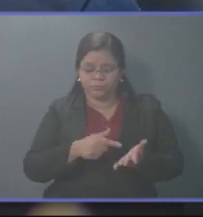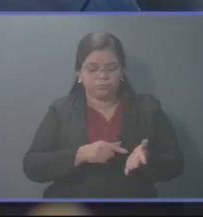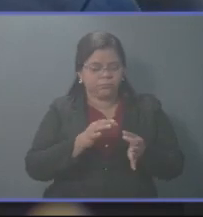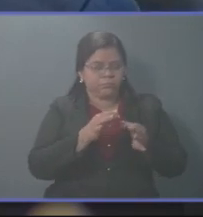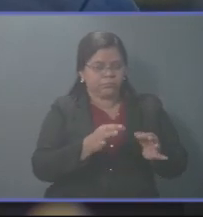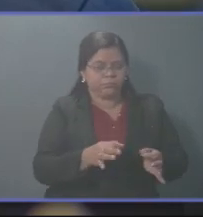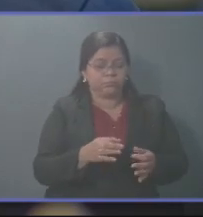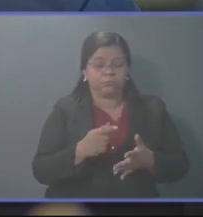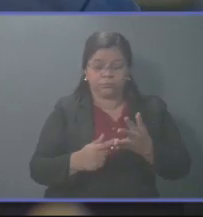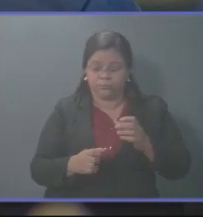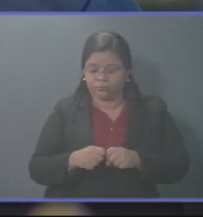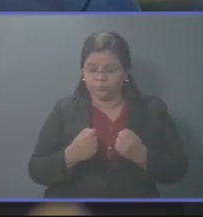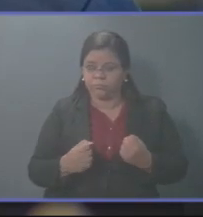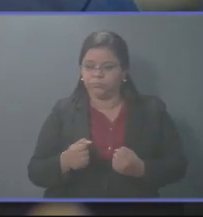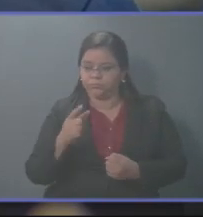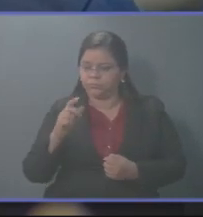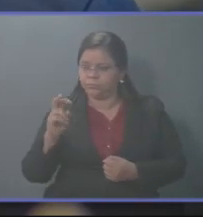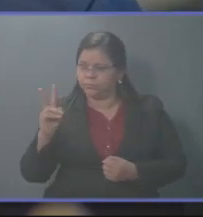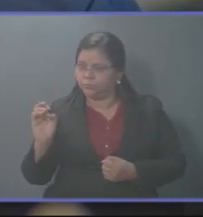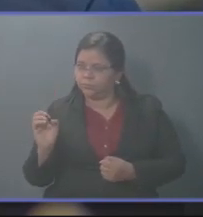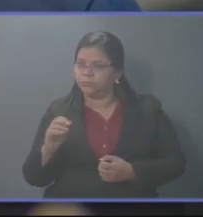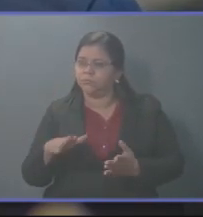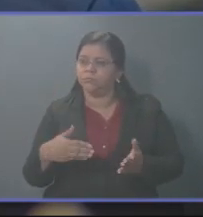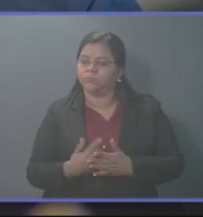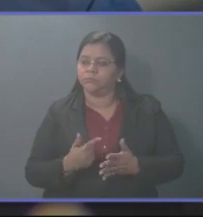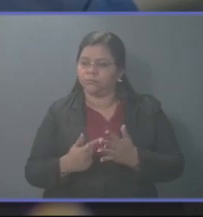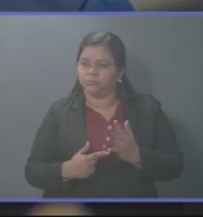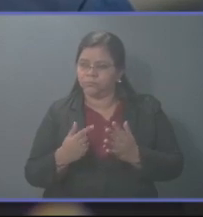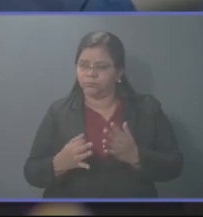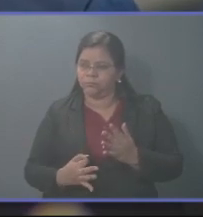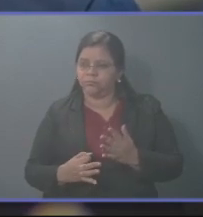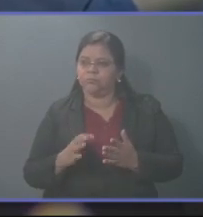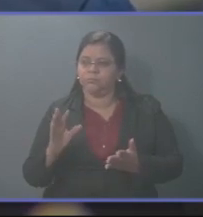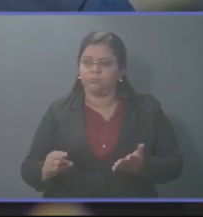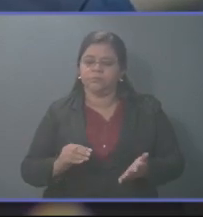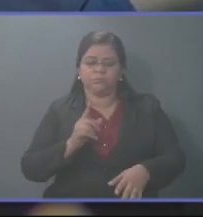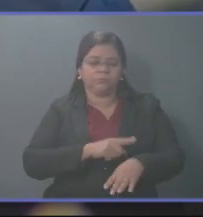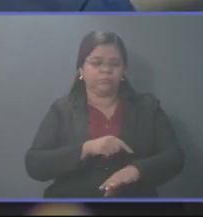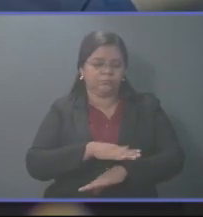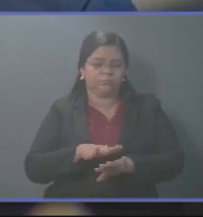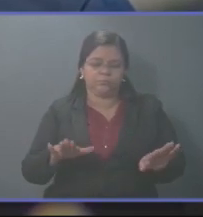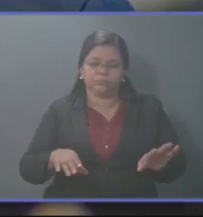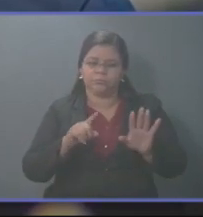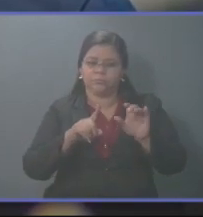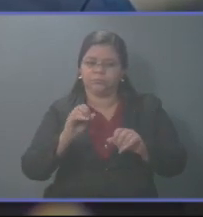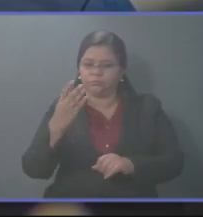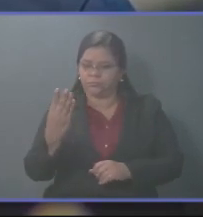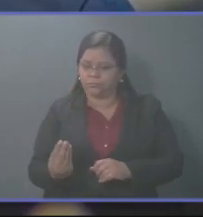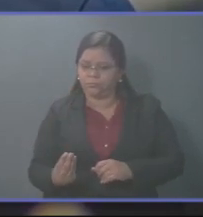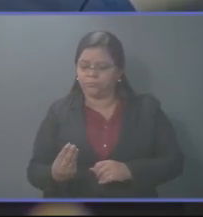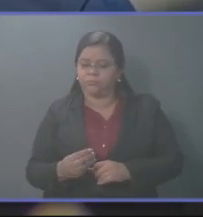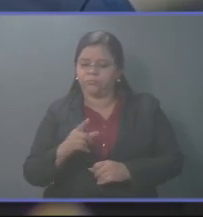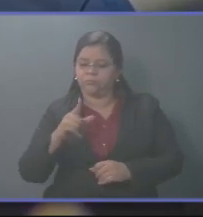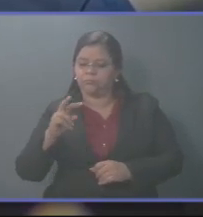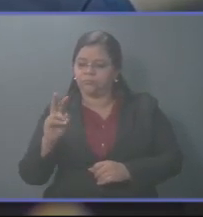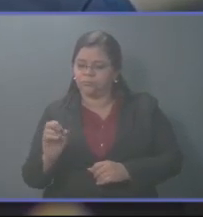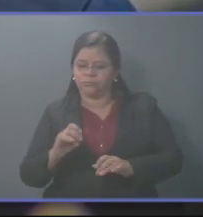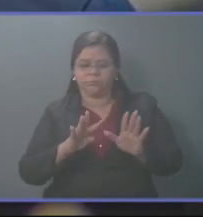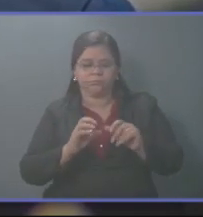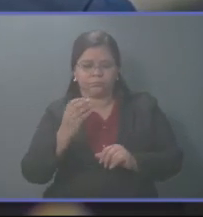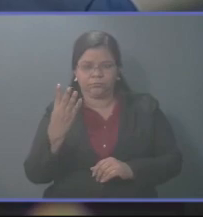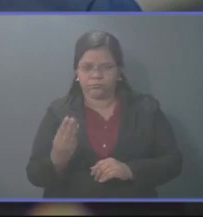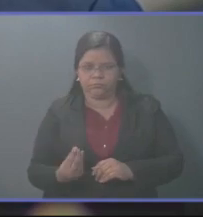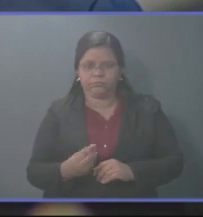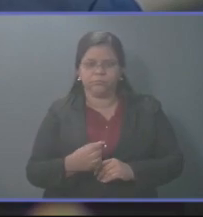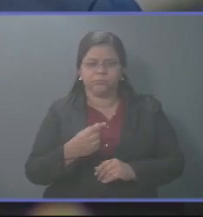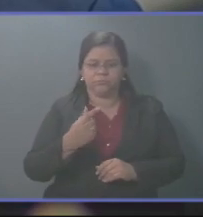las infracciones leves, graves y muy graves a la presente ley prescribirán en el plazo de 60 días. Las leves, 90 días, las